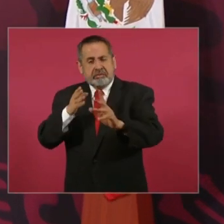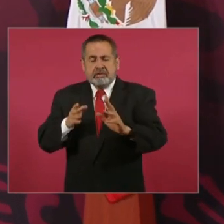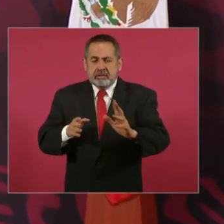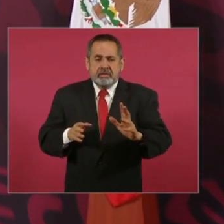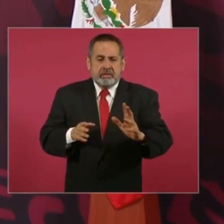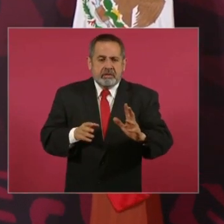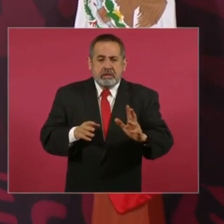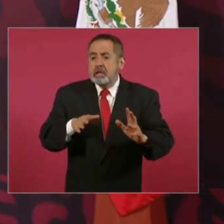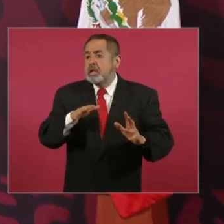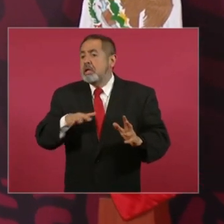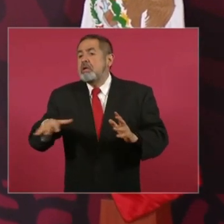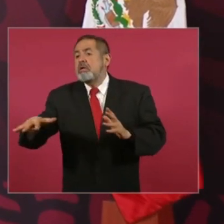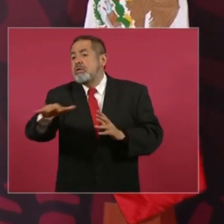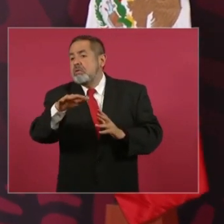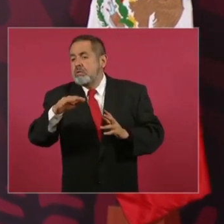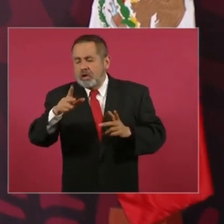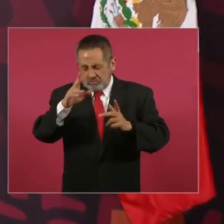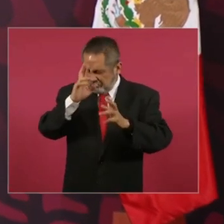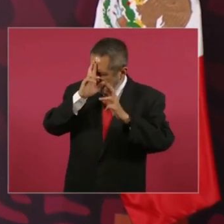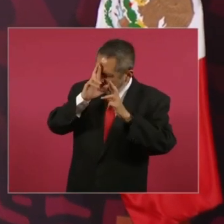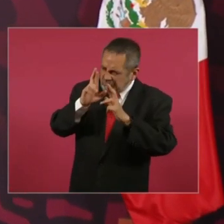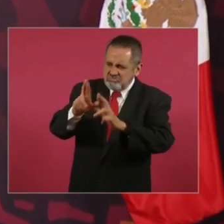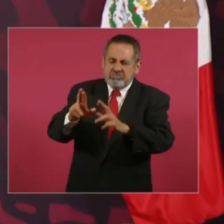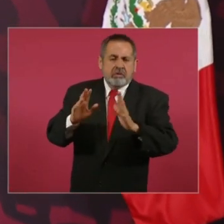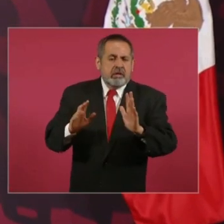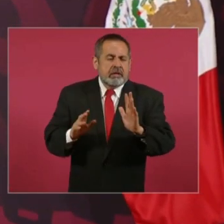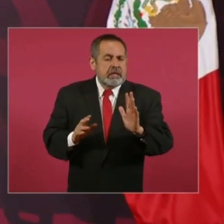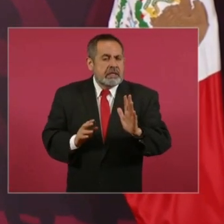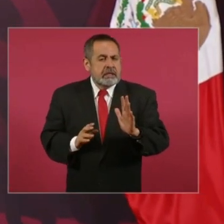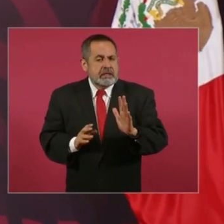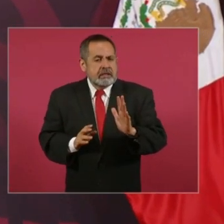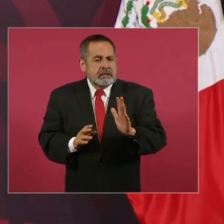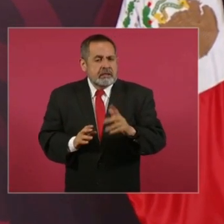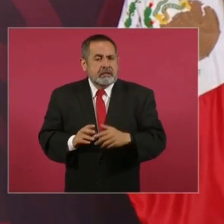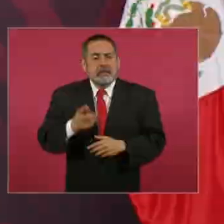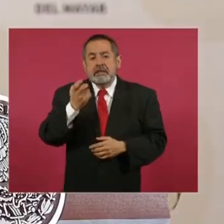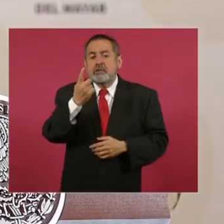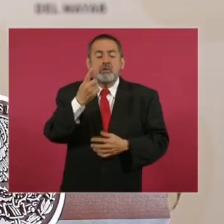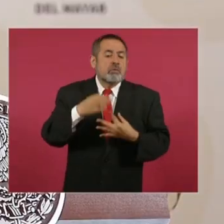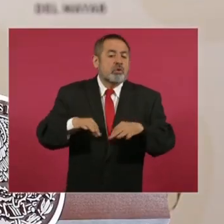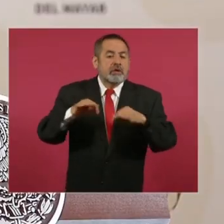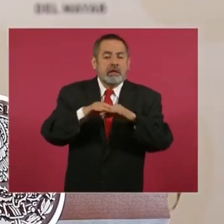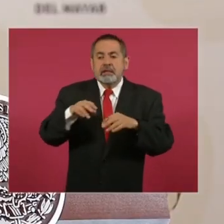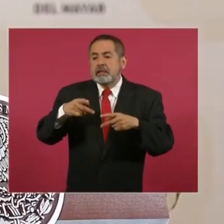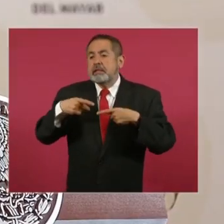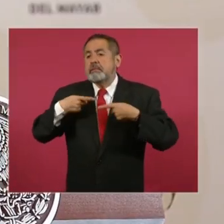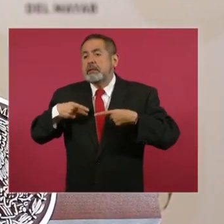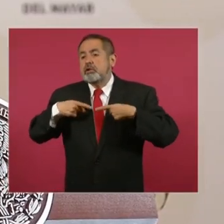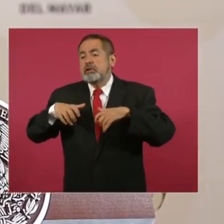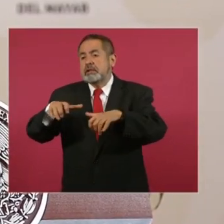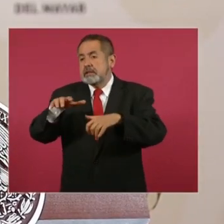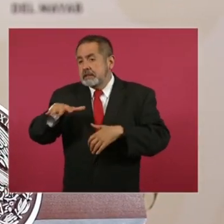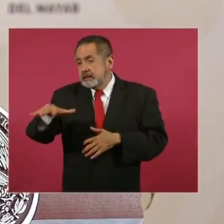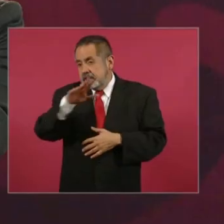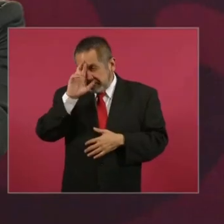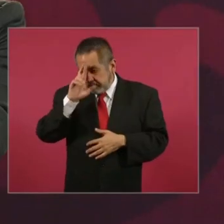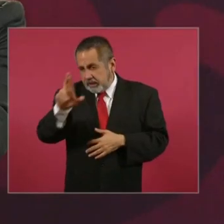le tengan respeto al pueblo y, lo mejor, que le tengan amor al pueblo